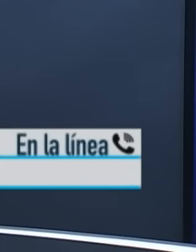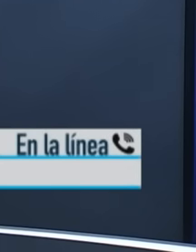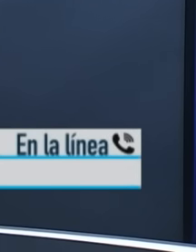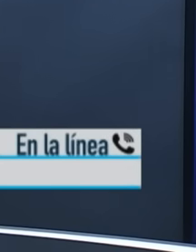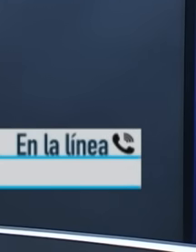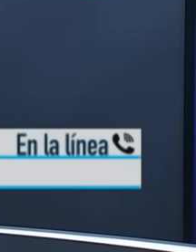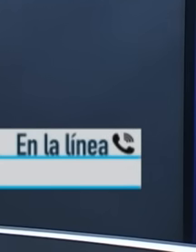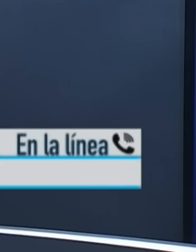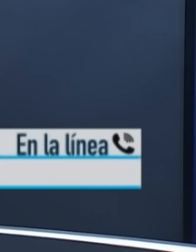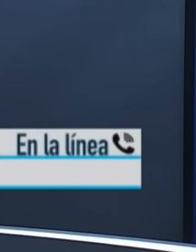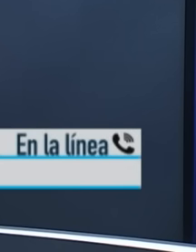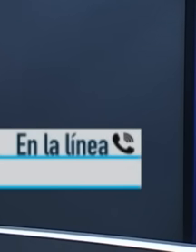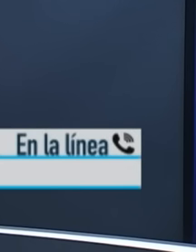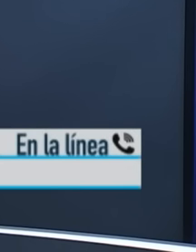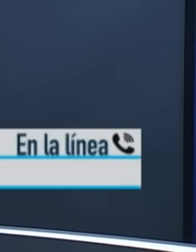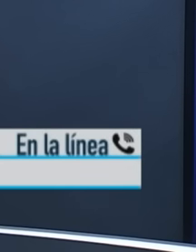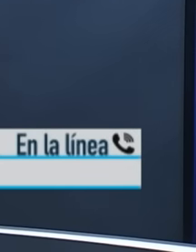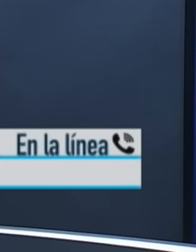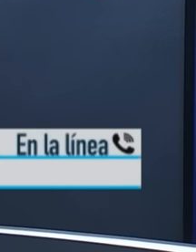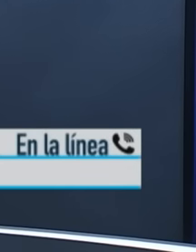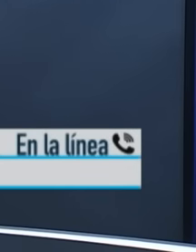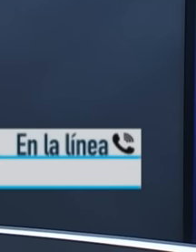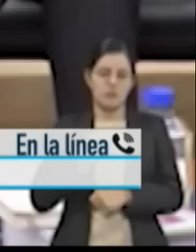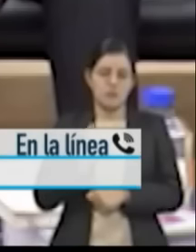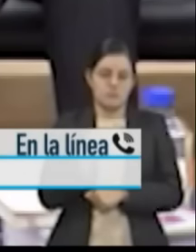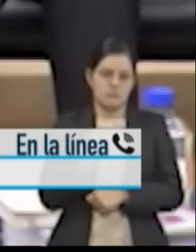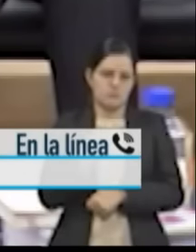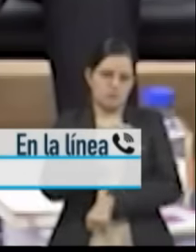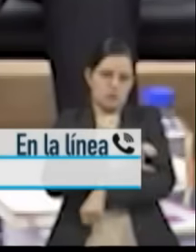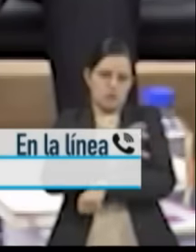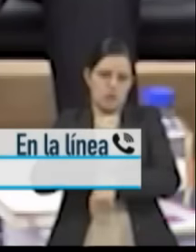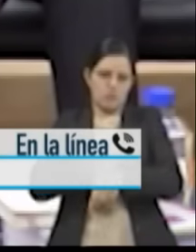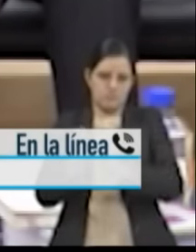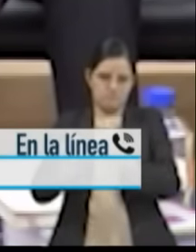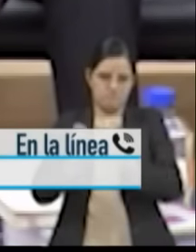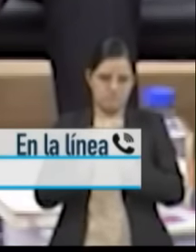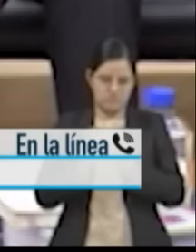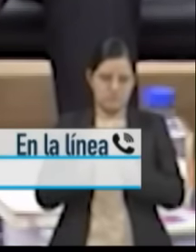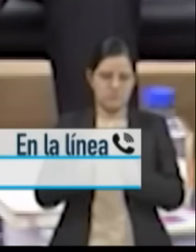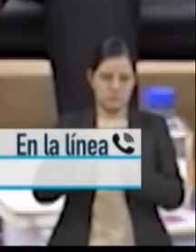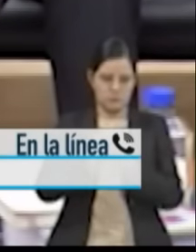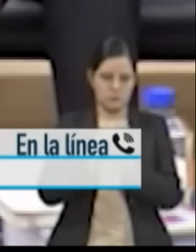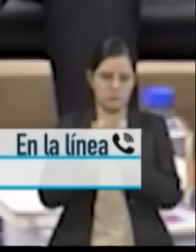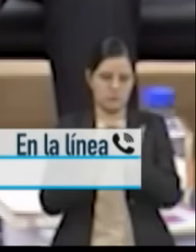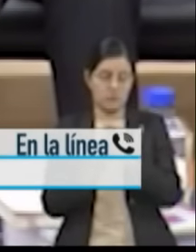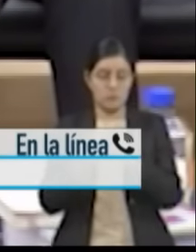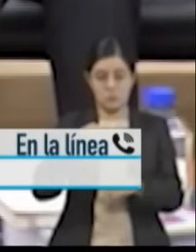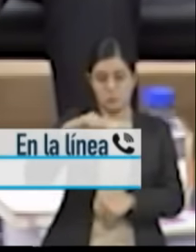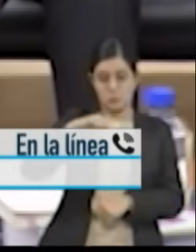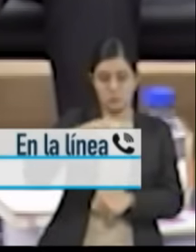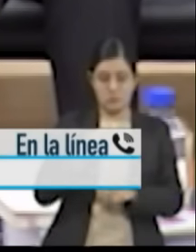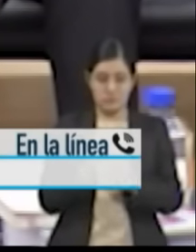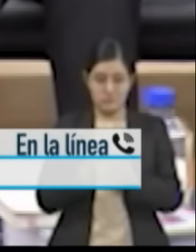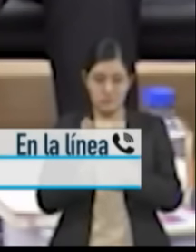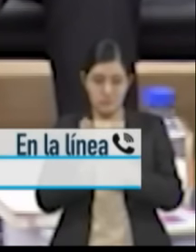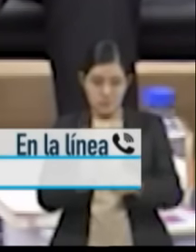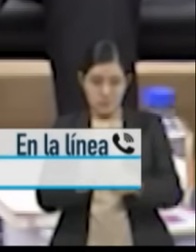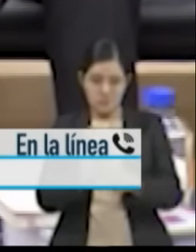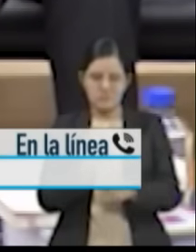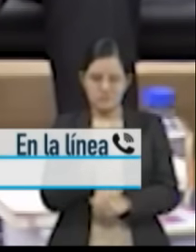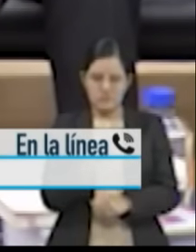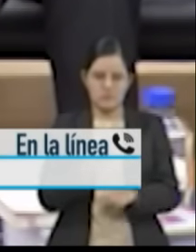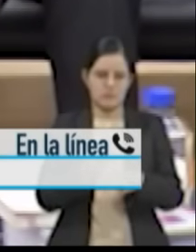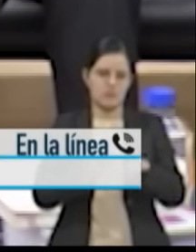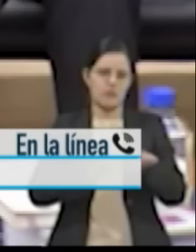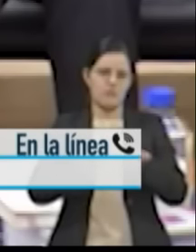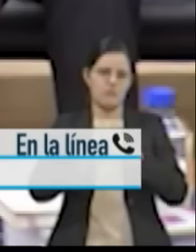pueden defenderse. Yo entiendo por lo que dijo el INE que incluso podrían debatir. Ese no es el punto. Lo que no